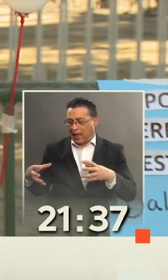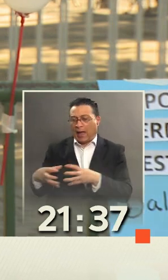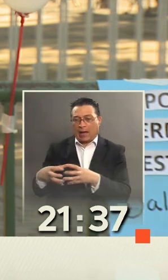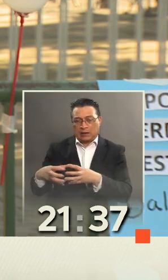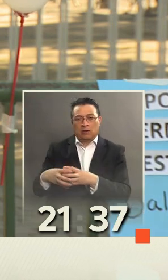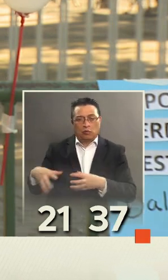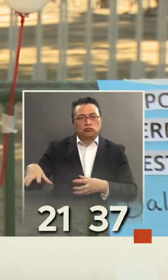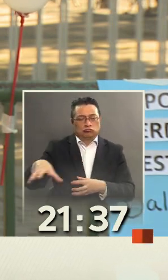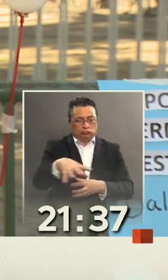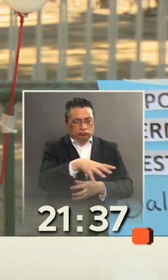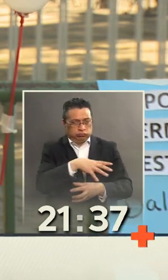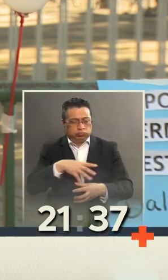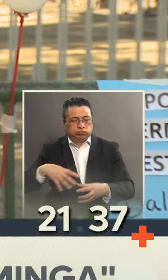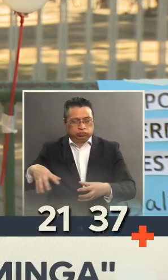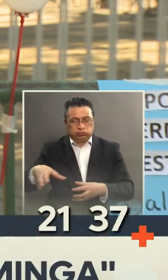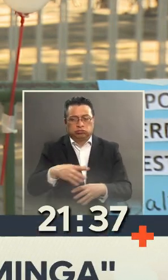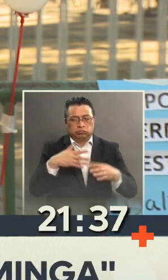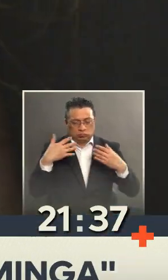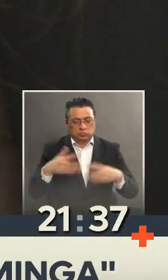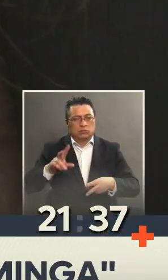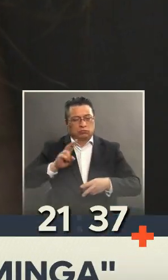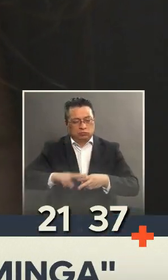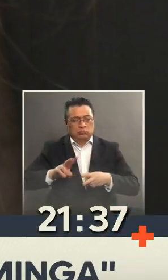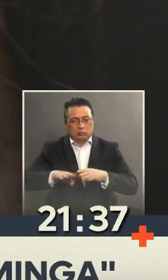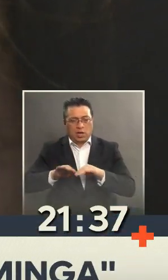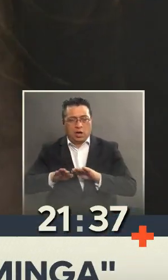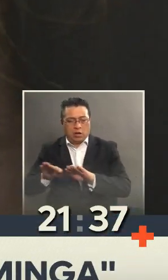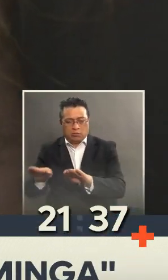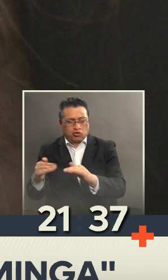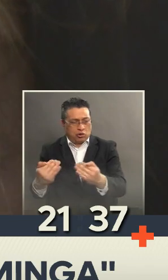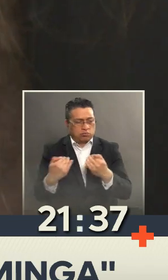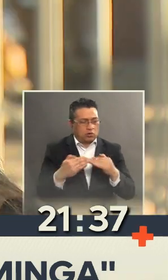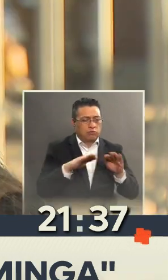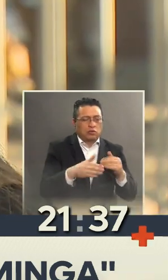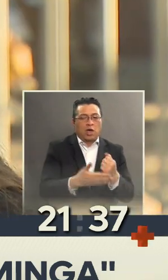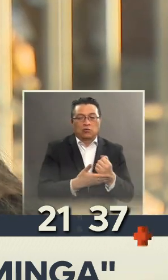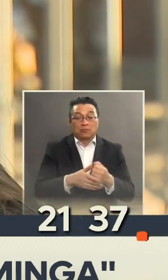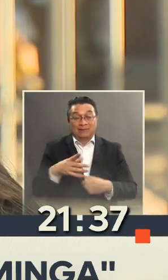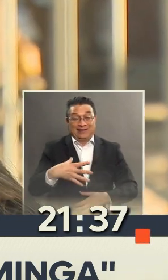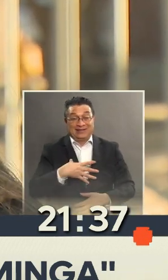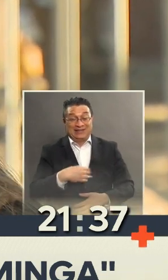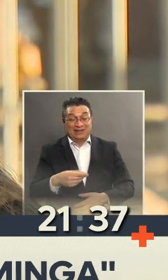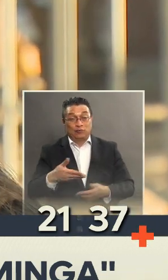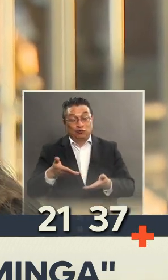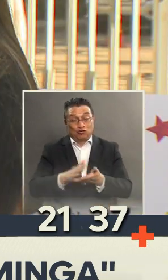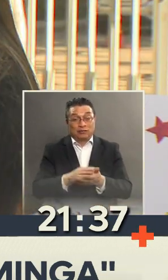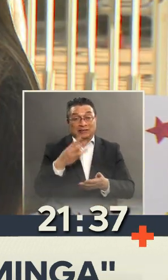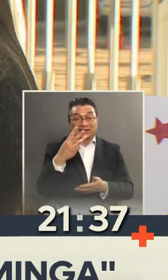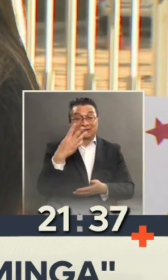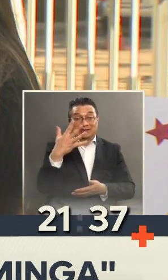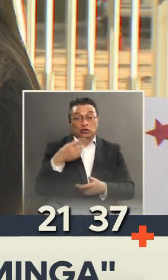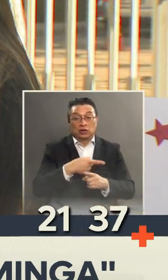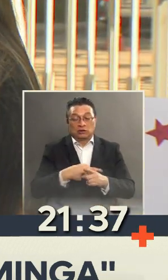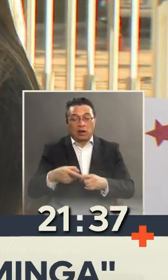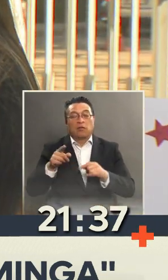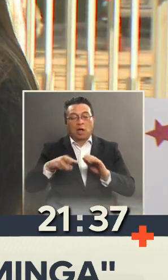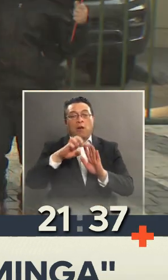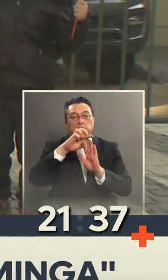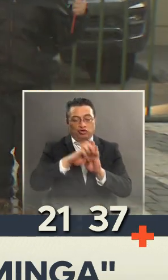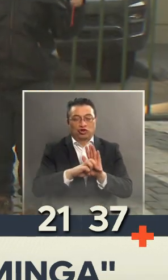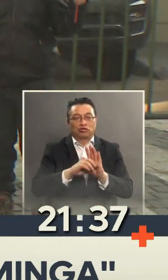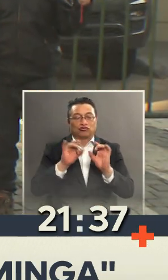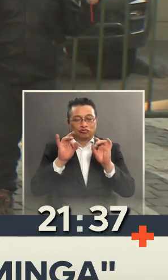que nos hemos apoyado, ayudado. Su hija, que murió en la semana 35, da nombre a este proyecto que congrega